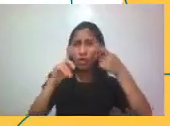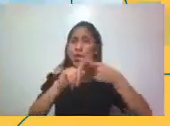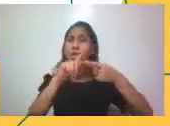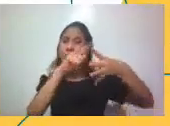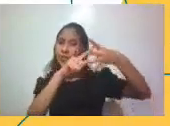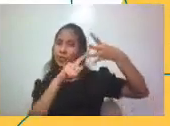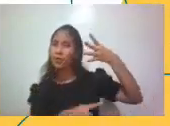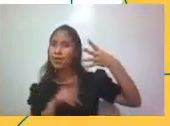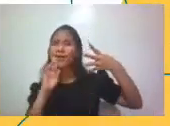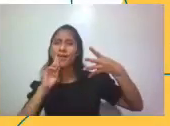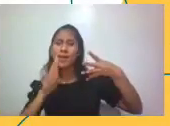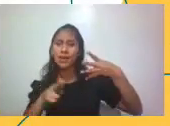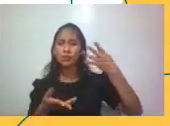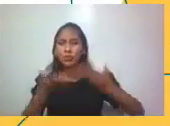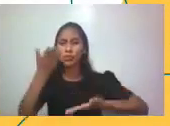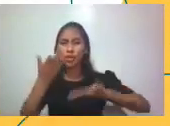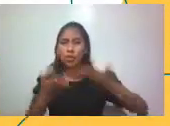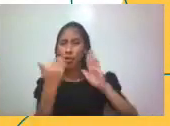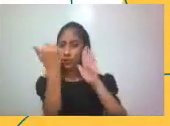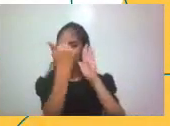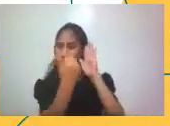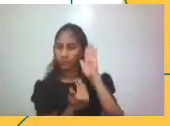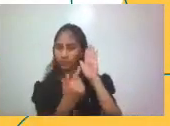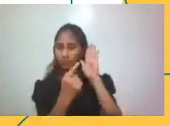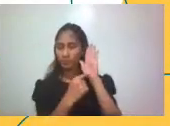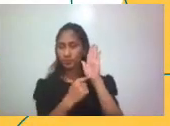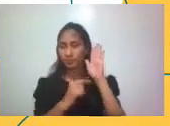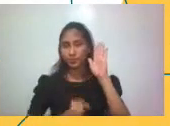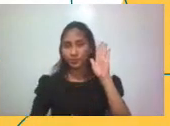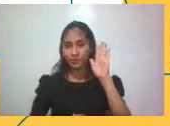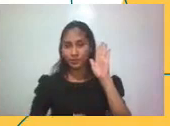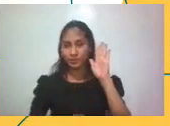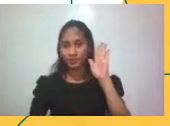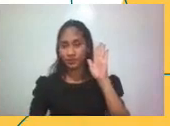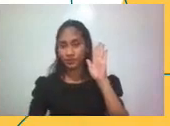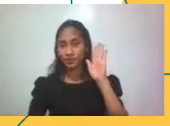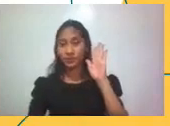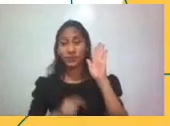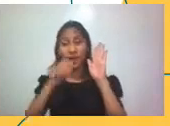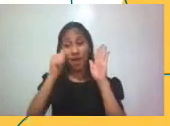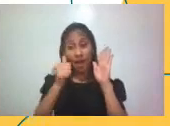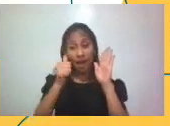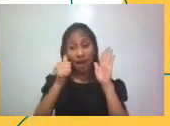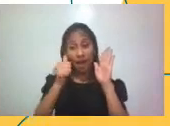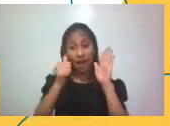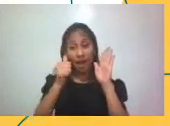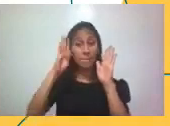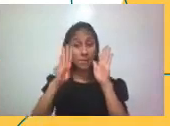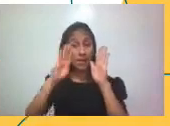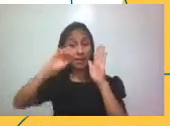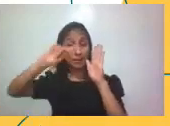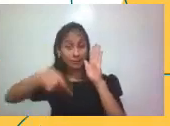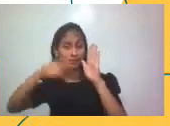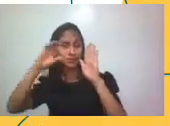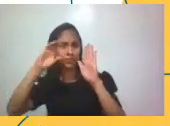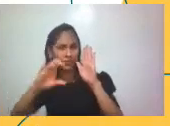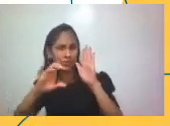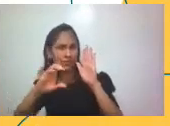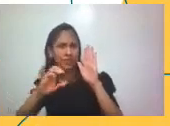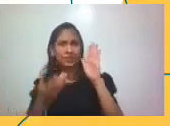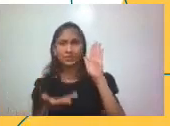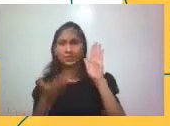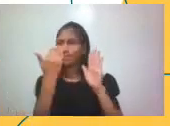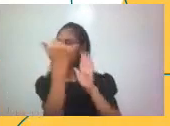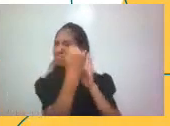y ciudadanía, B, igualdad de género e interculturalidad, y C, interterritorial e